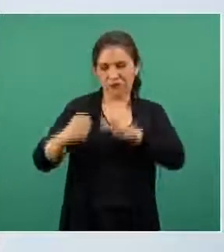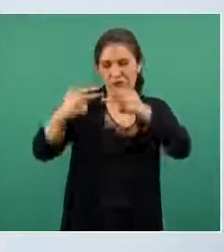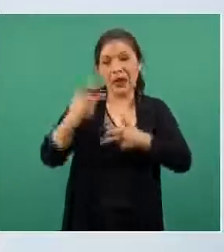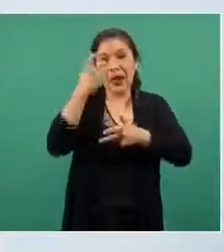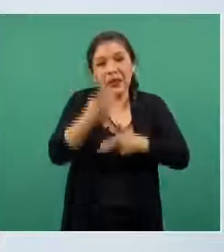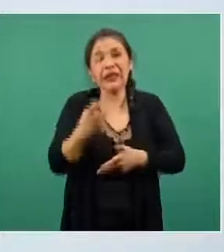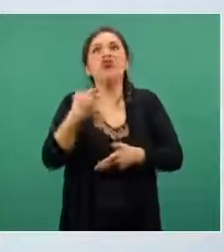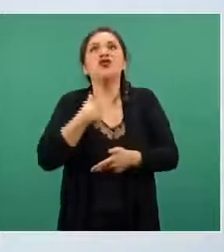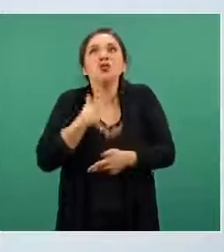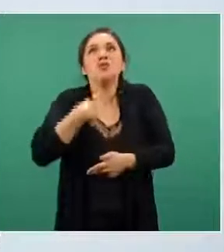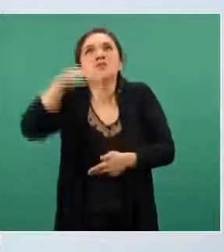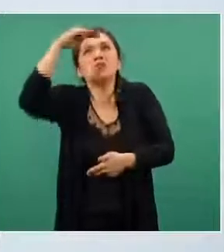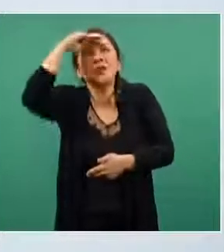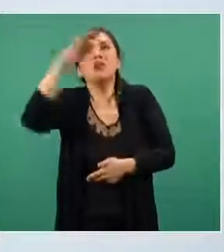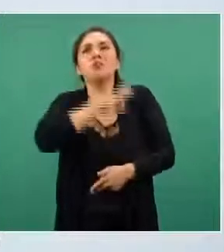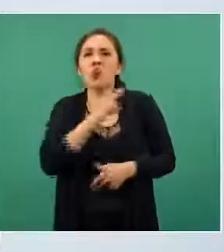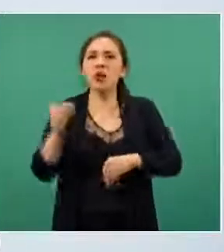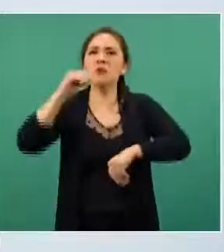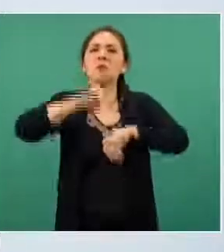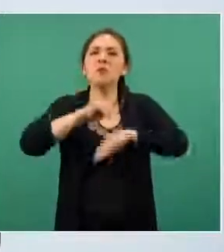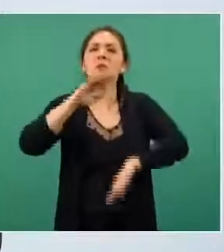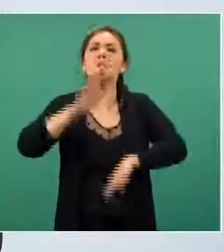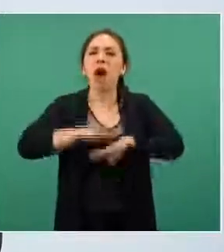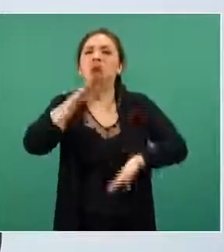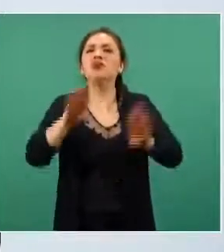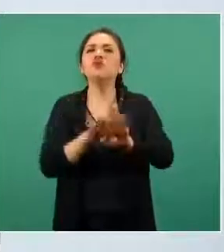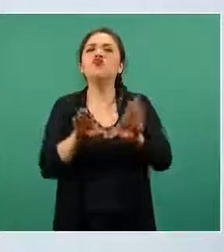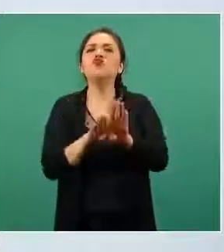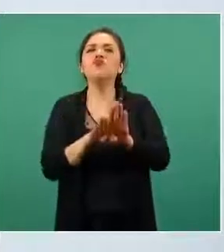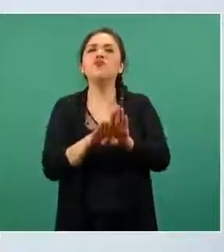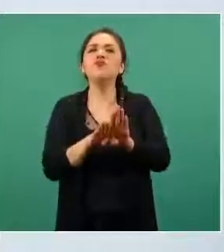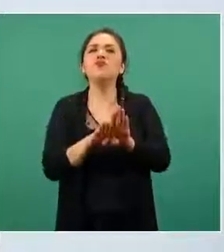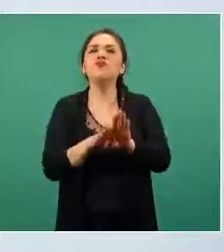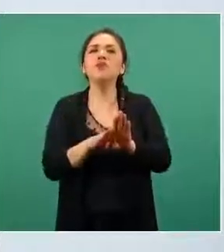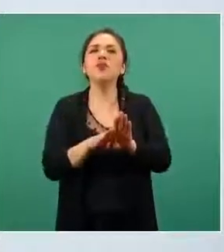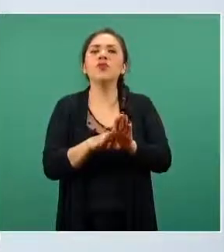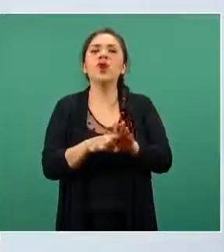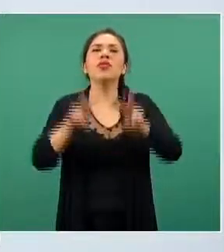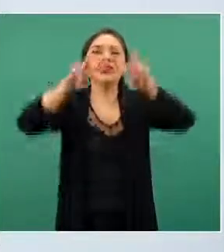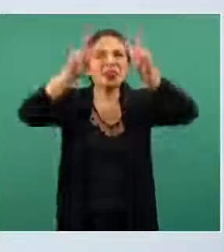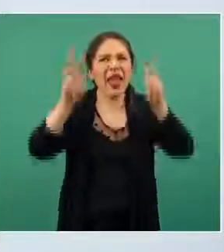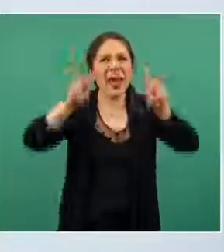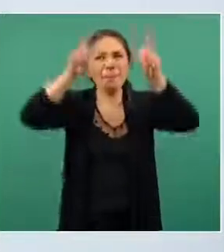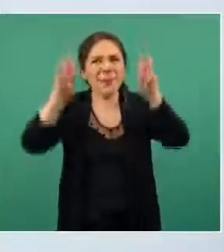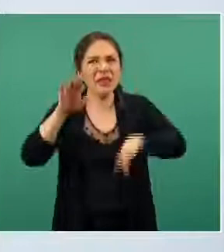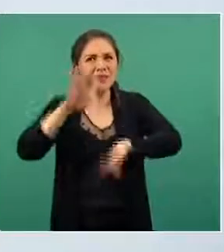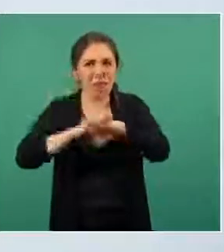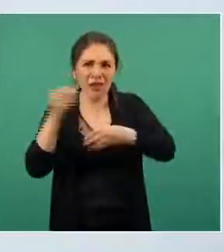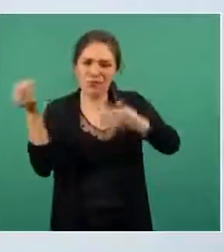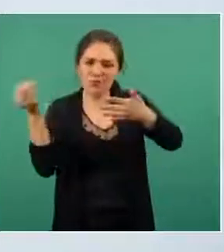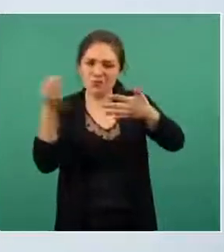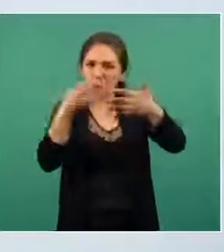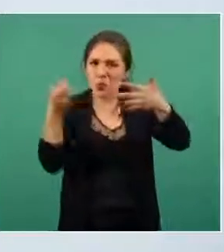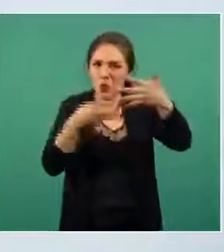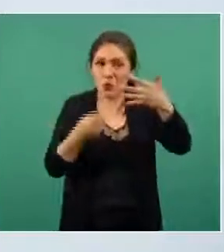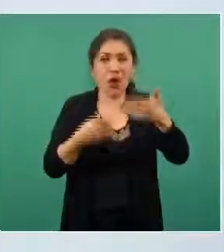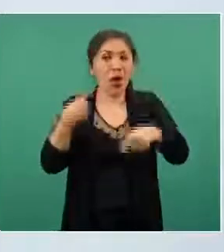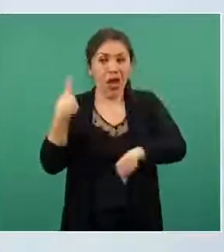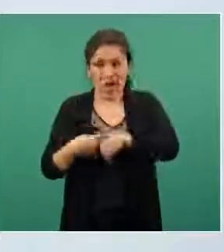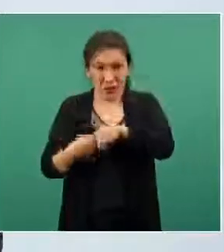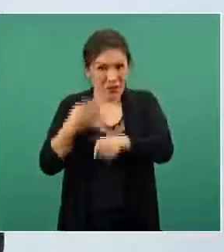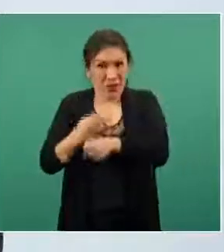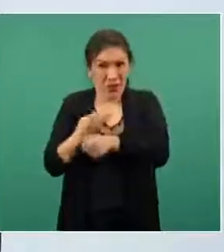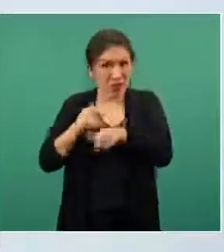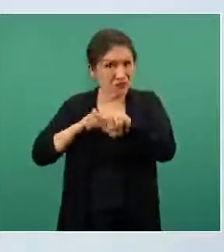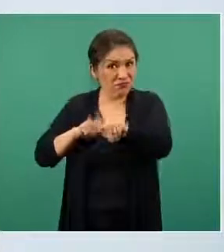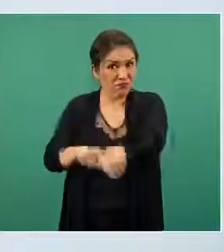justamente sería incrementar en cuanto a la cantidad de temas. La pandemia continúa y vamos a